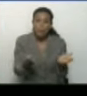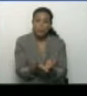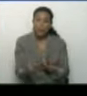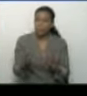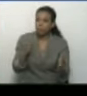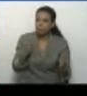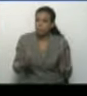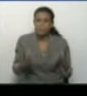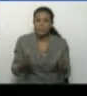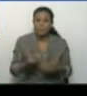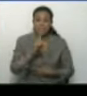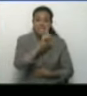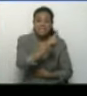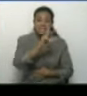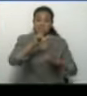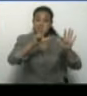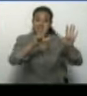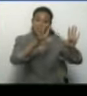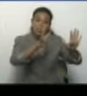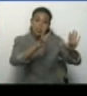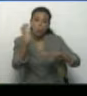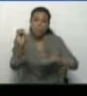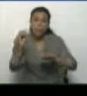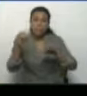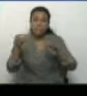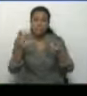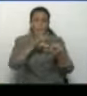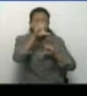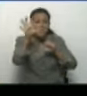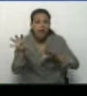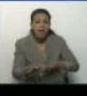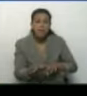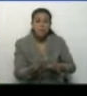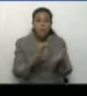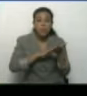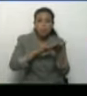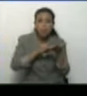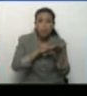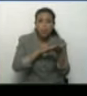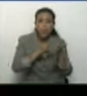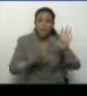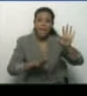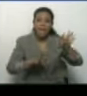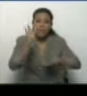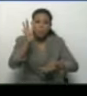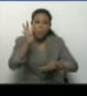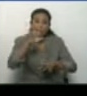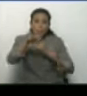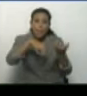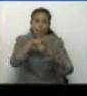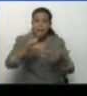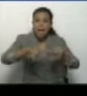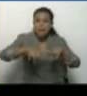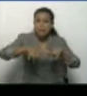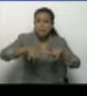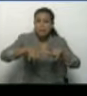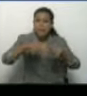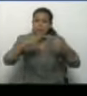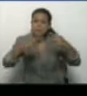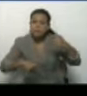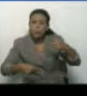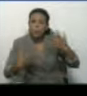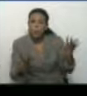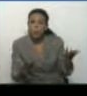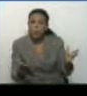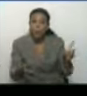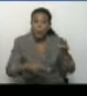mundo, con más de 190 países, en torno a resolver un problema que está entre los 14 grandes problemas de la ingeniería. Y bueno, tenemos